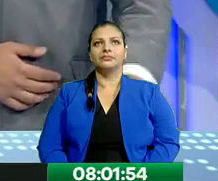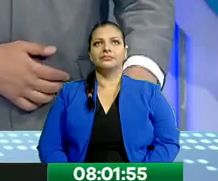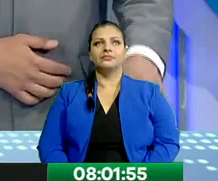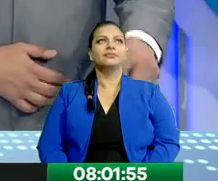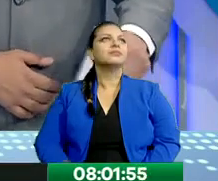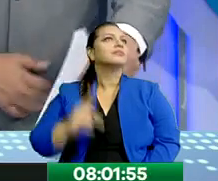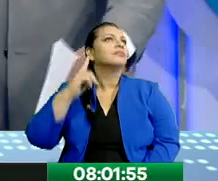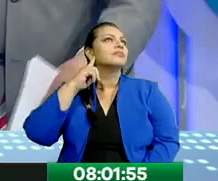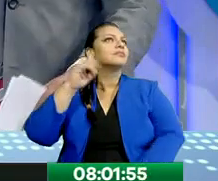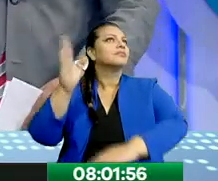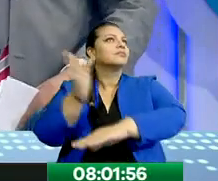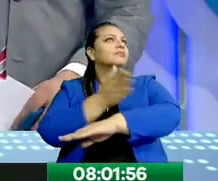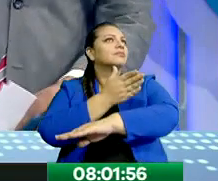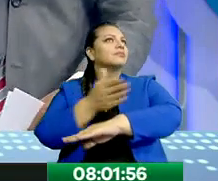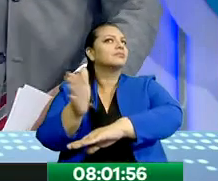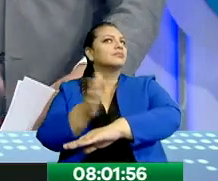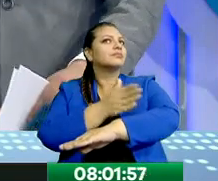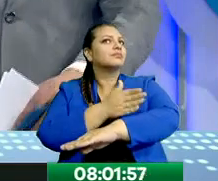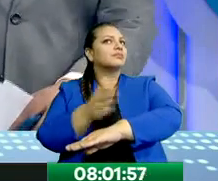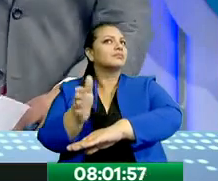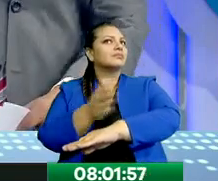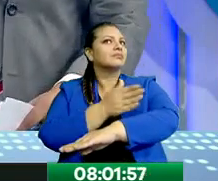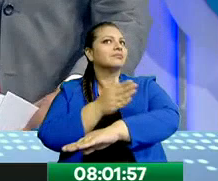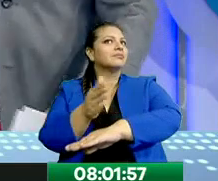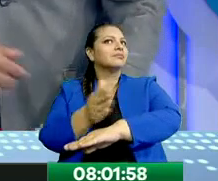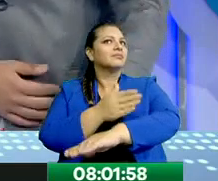ver, a ver. Ahí está.